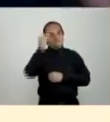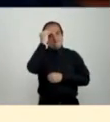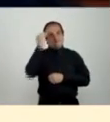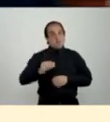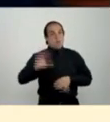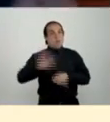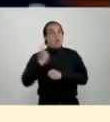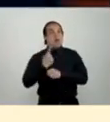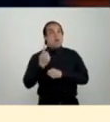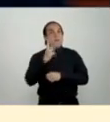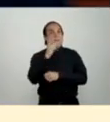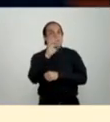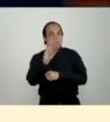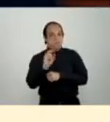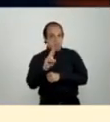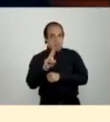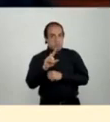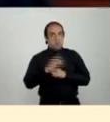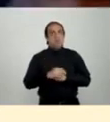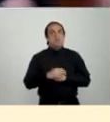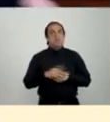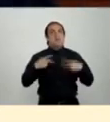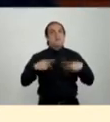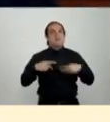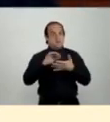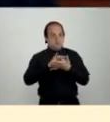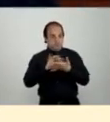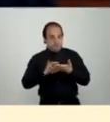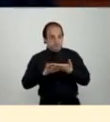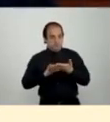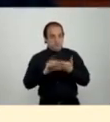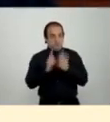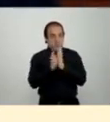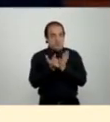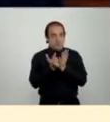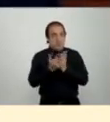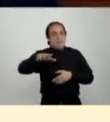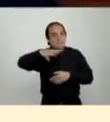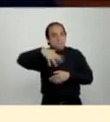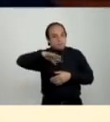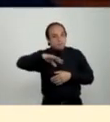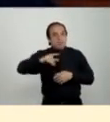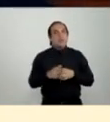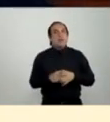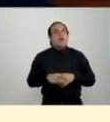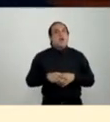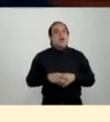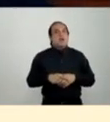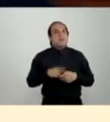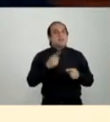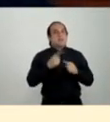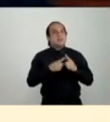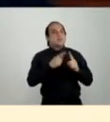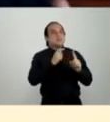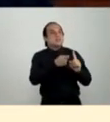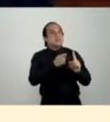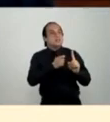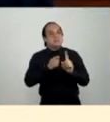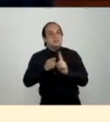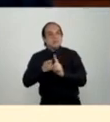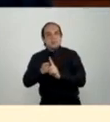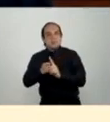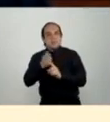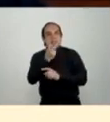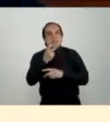Perú, los lectores que tuvo la novela empezaron a buscar, obviamente, a decir, ¿quién será? ¿Quién será